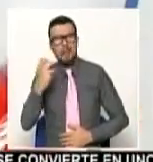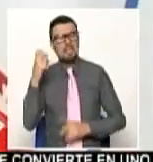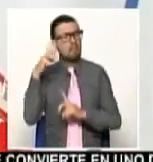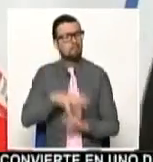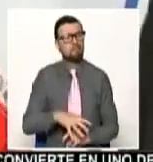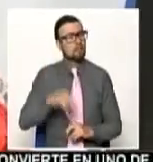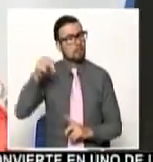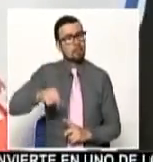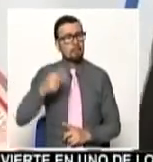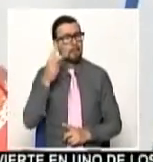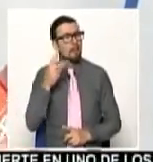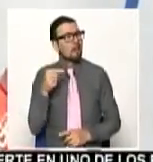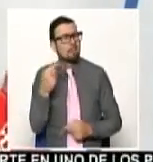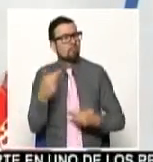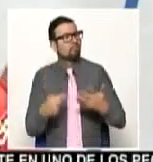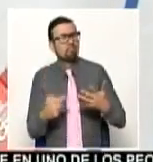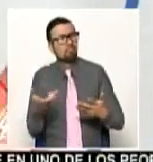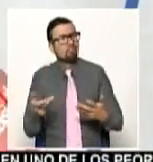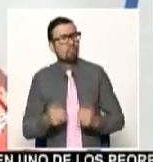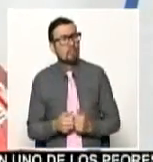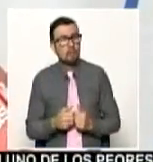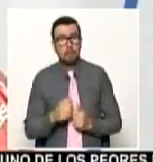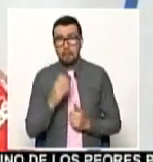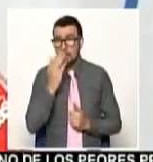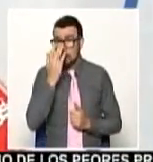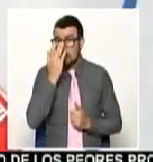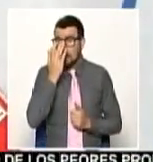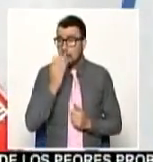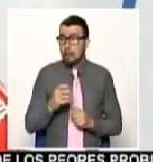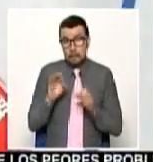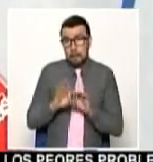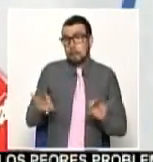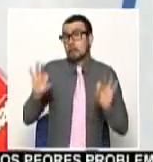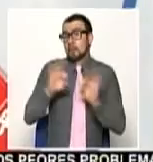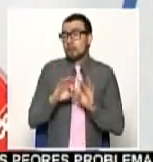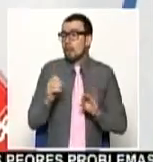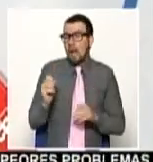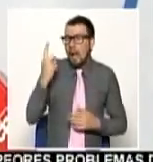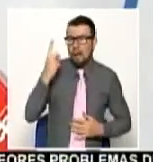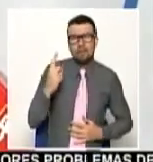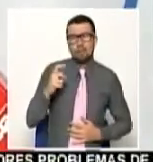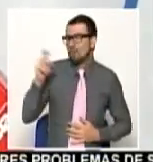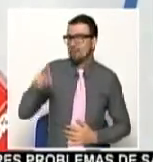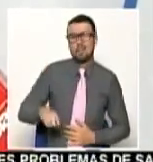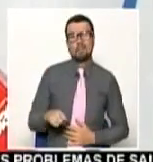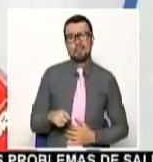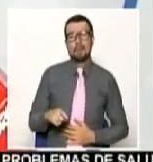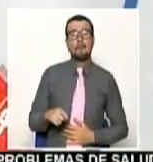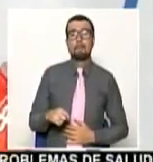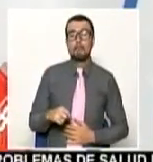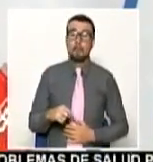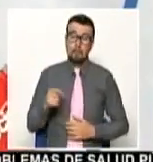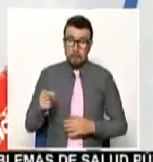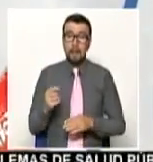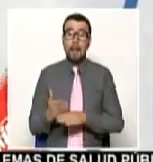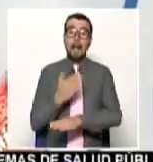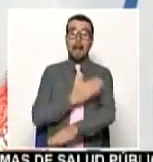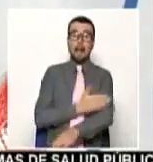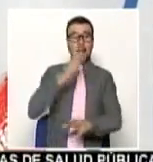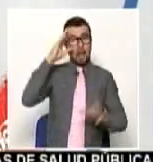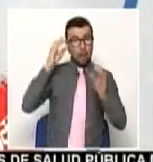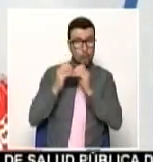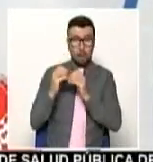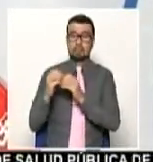en Pereira? Bueno, pues hay que hacer énfasis como en algo que no debería suceder. Estamos en una etapa de posacuerdo y